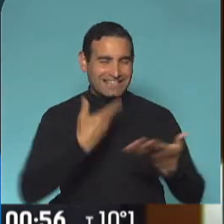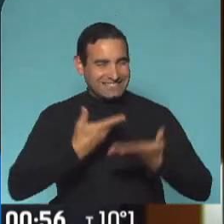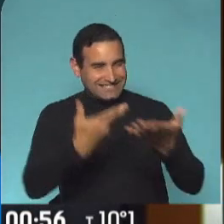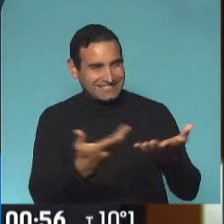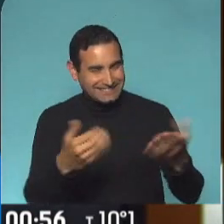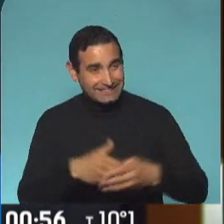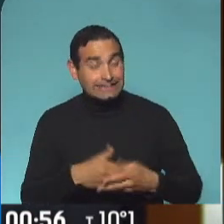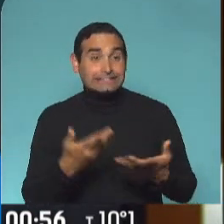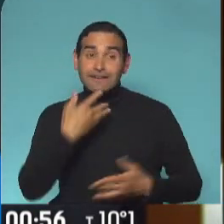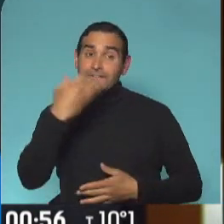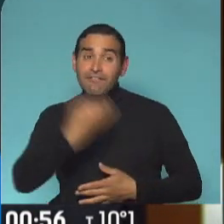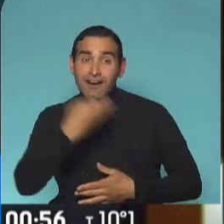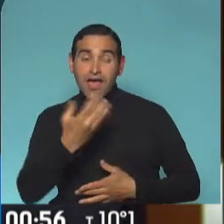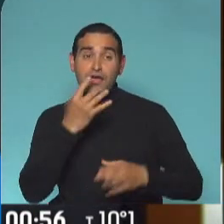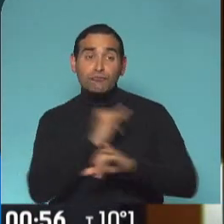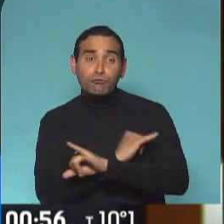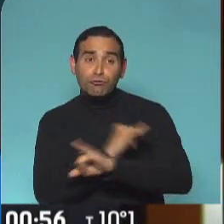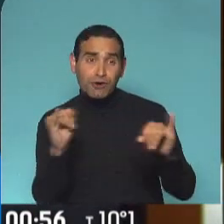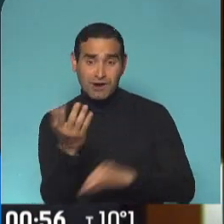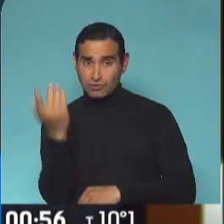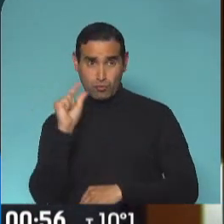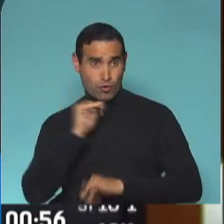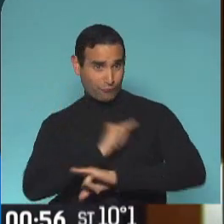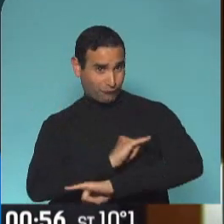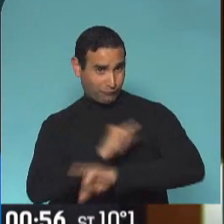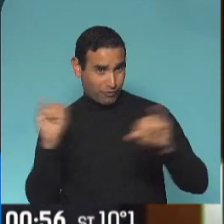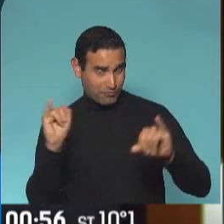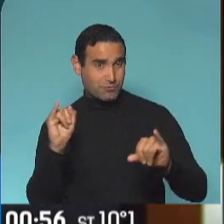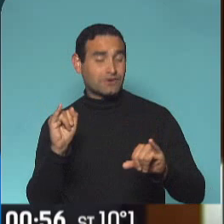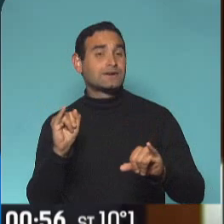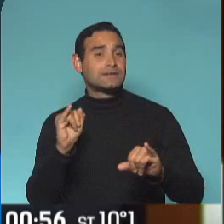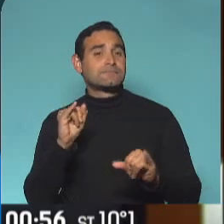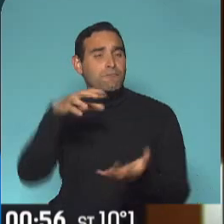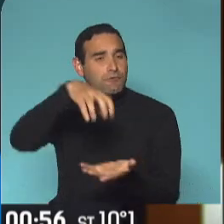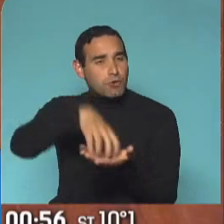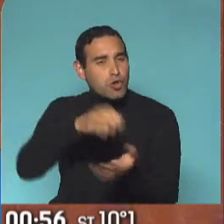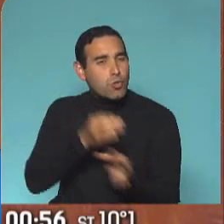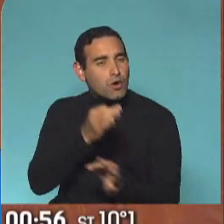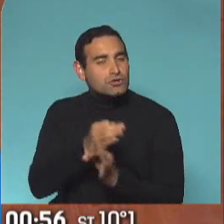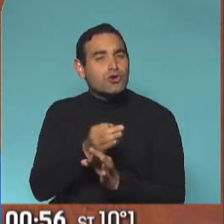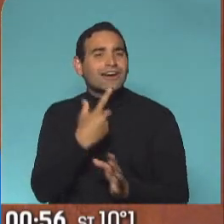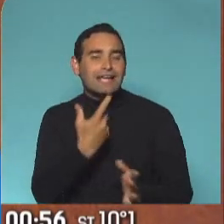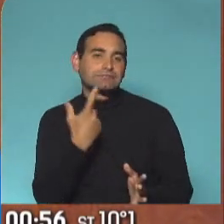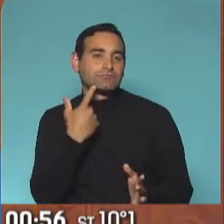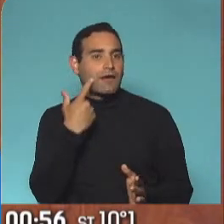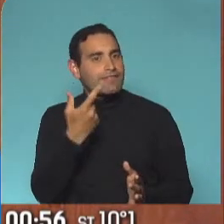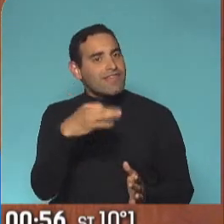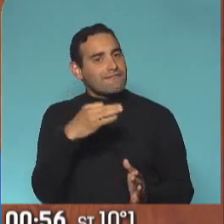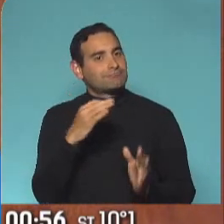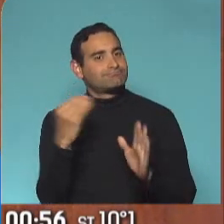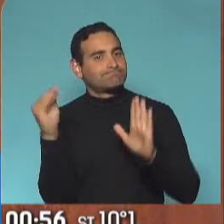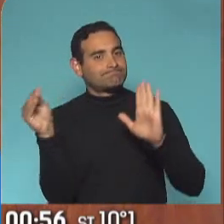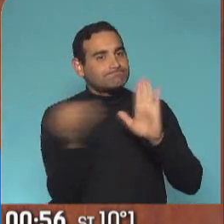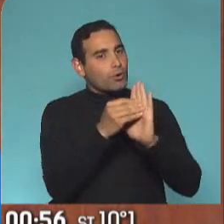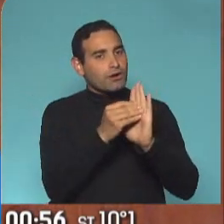invitación. La verdad que con el informe recientemente publicado del Observatorio Argentino por la Educación, la idea es poner en la agenda de debate, de